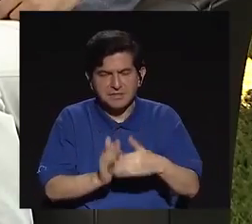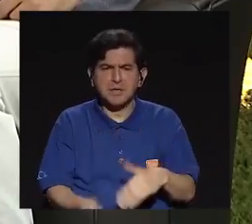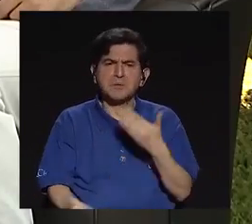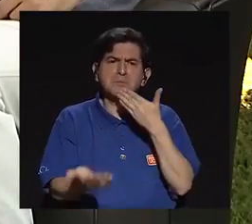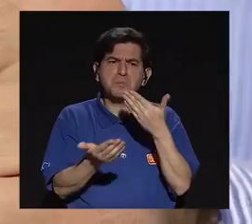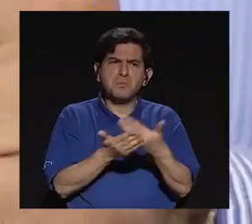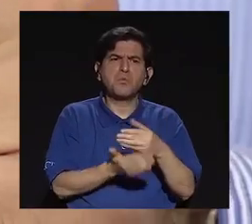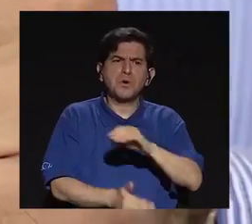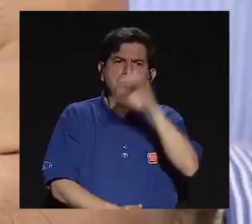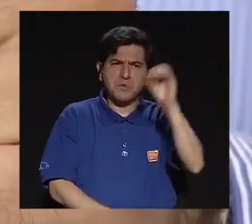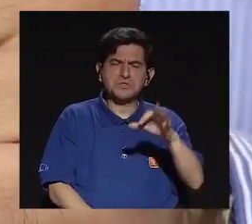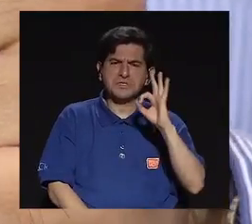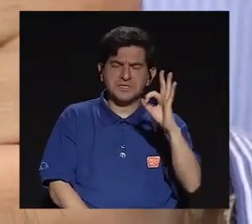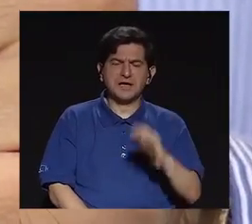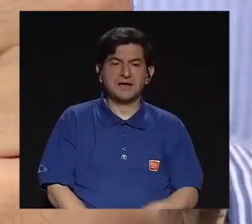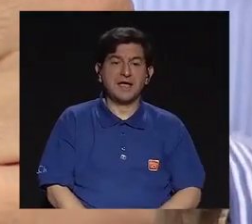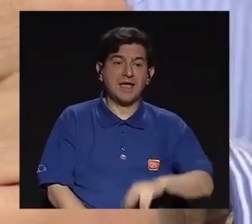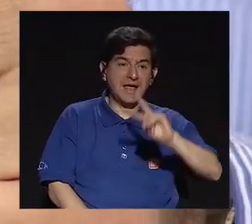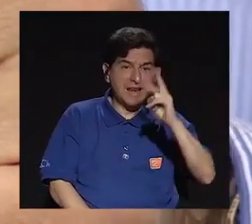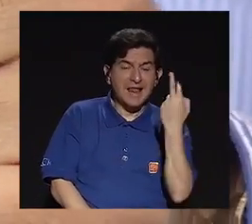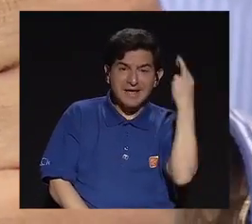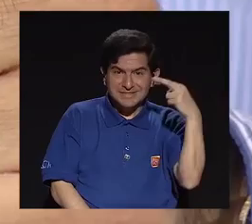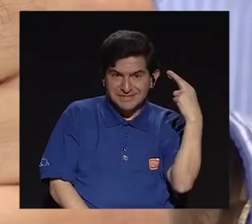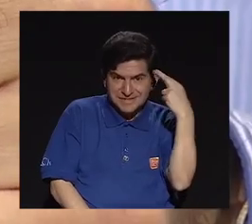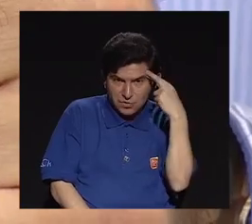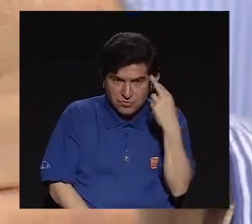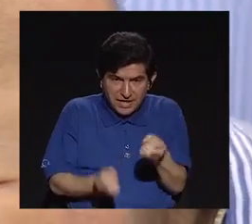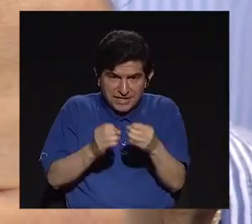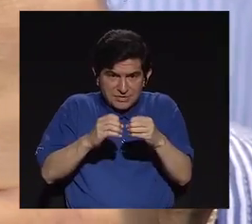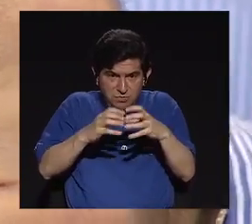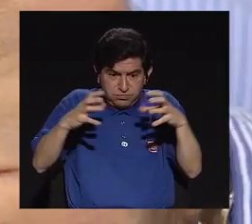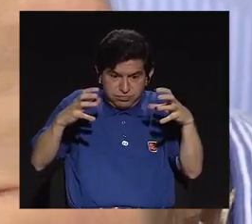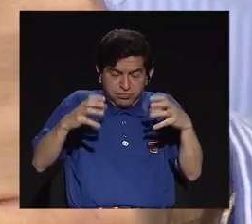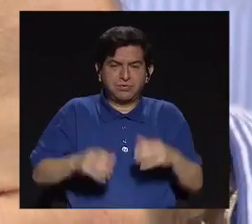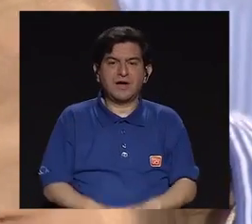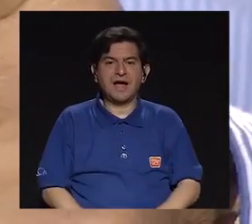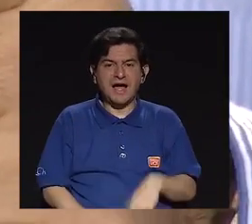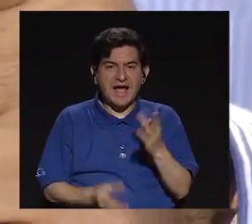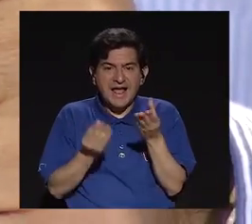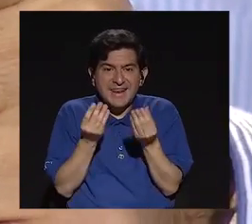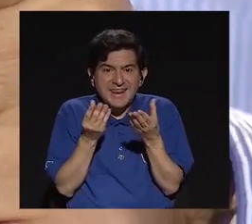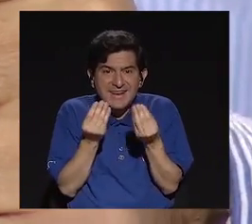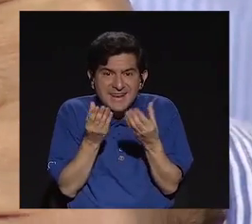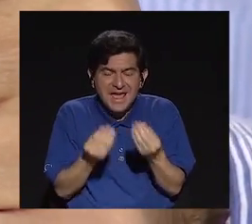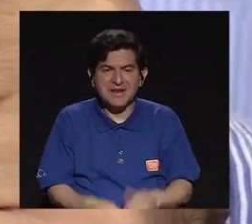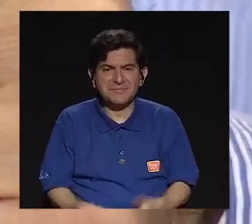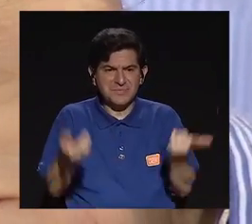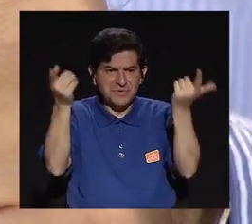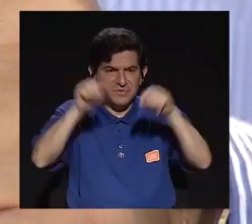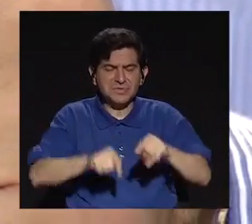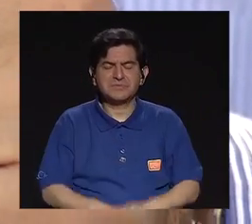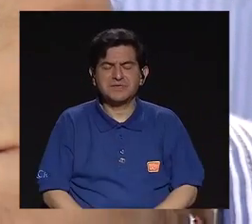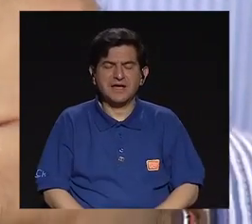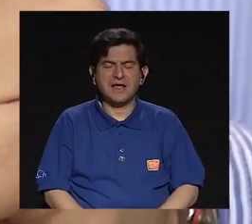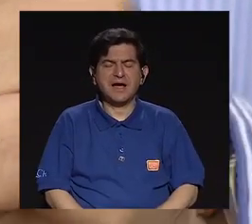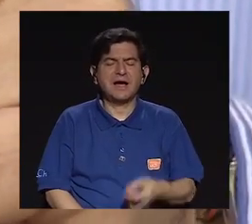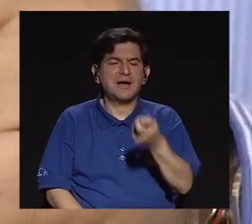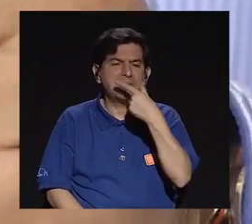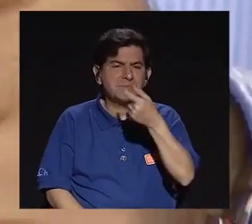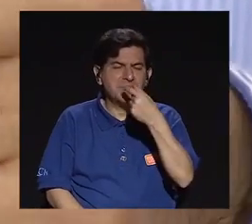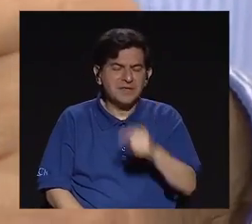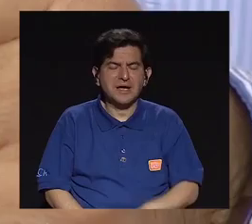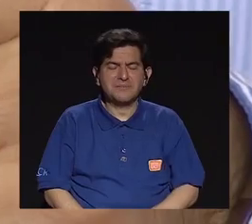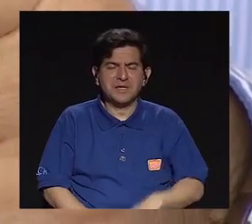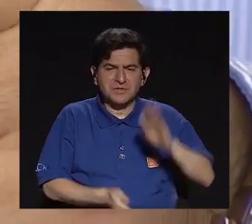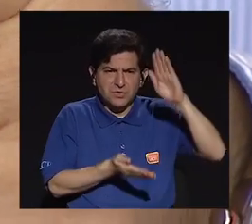neuronitis vestibular. Entonces generalmente, como es inflamación del nervio, lo que se da son antiinflamatorios esteroideos por unos días, de 10 a